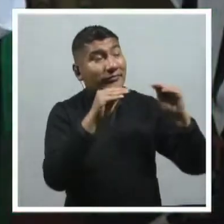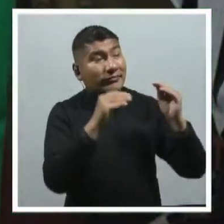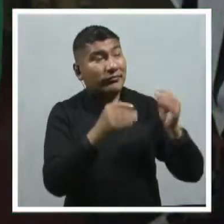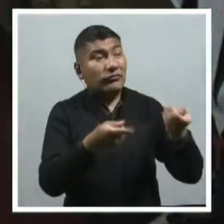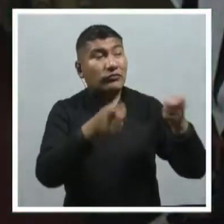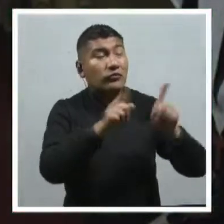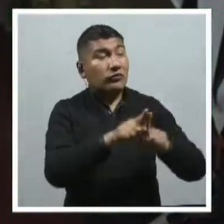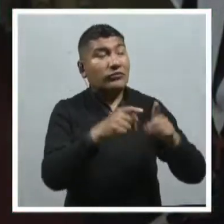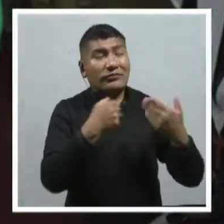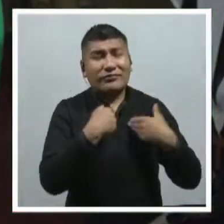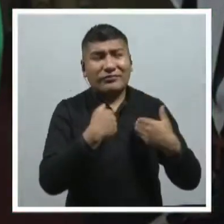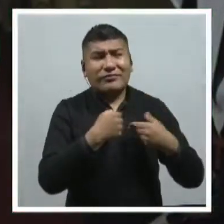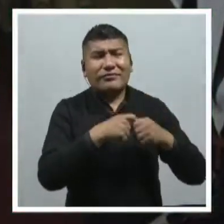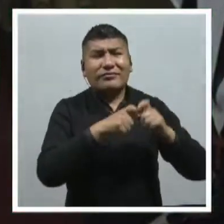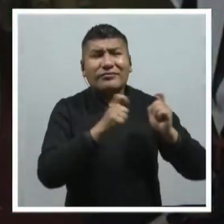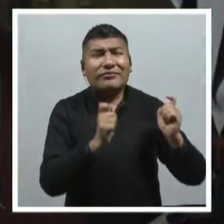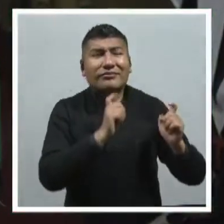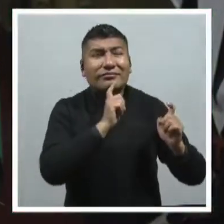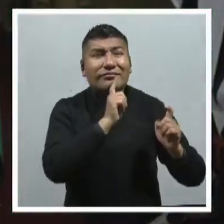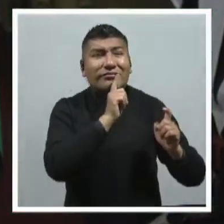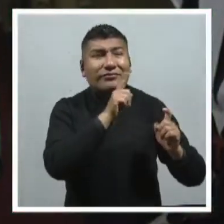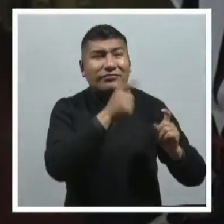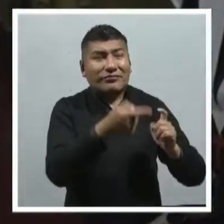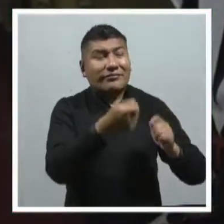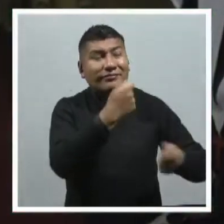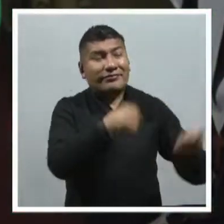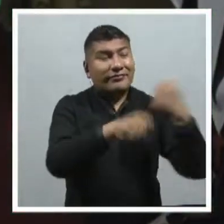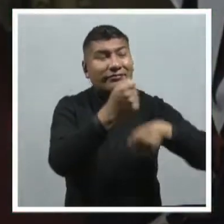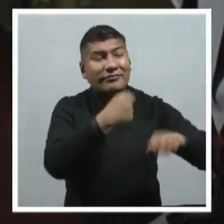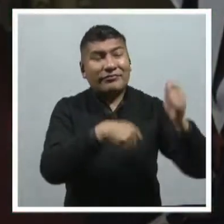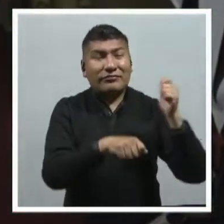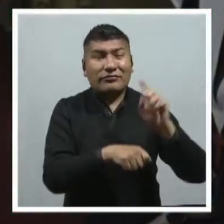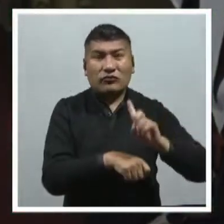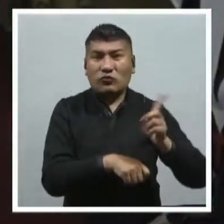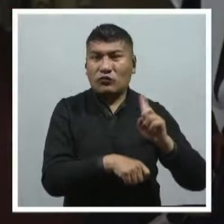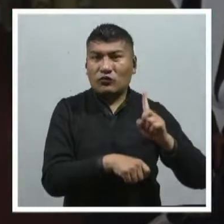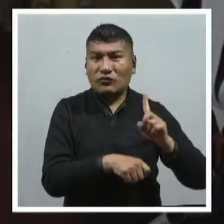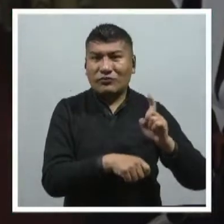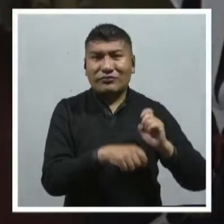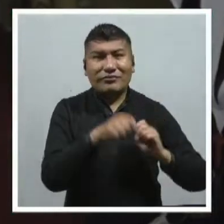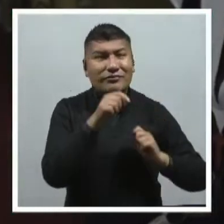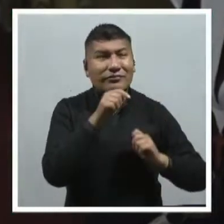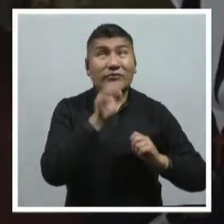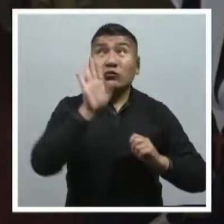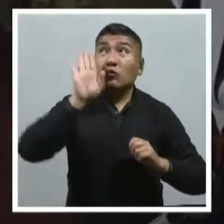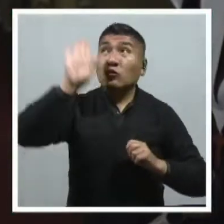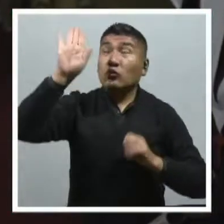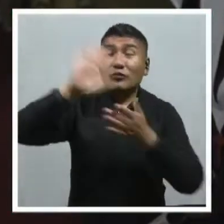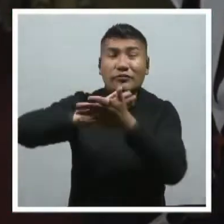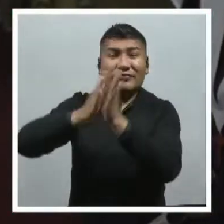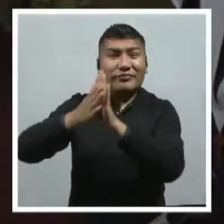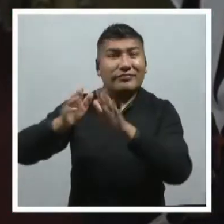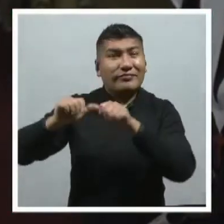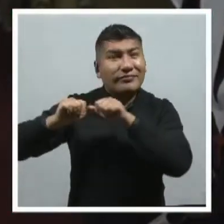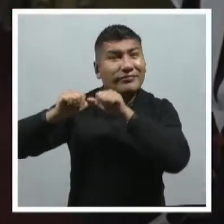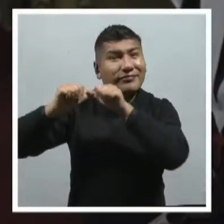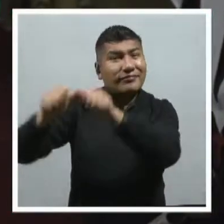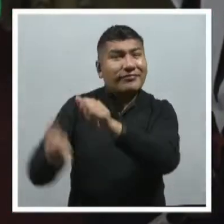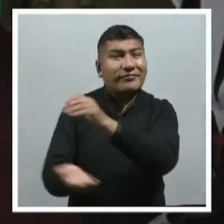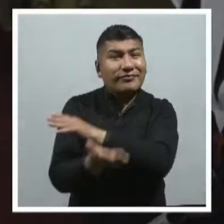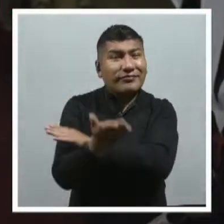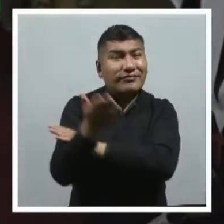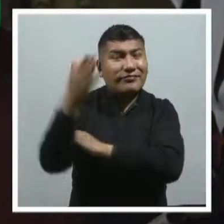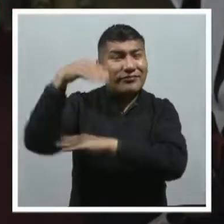tengo grandes seguridades en mis negocios. No, es una paz permanente, de día y de